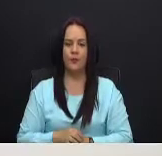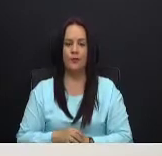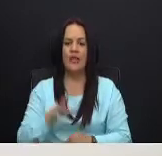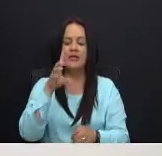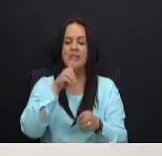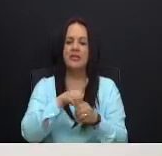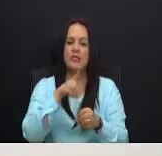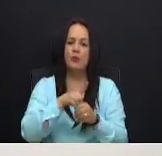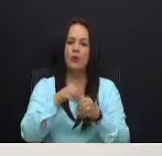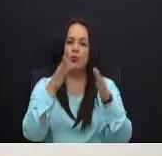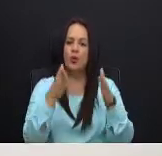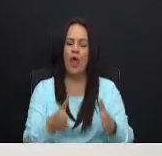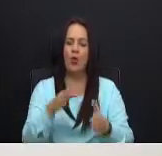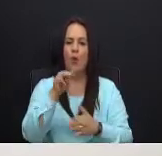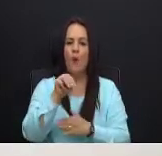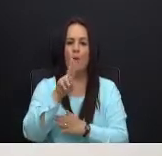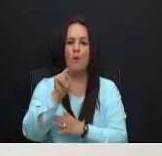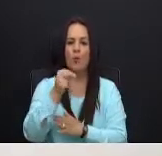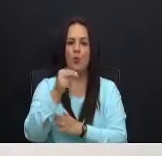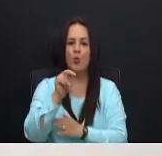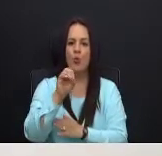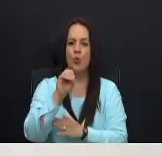Diputado Muñoz Fonseca.